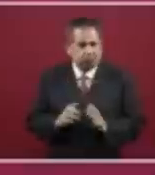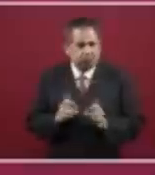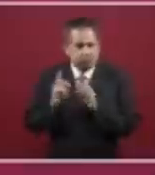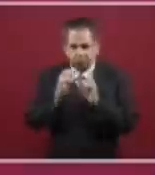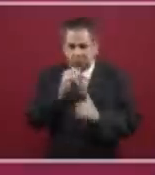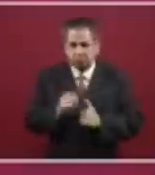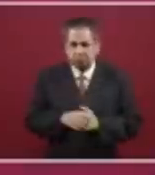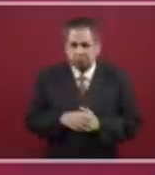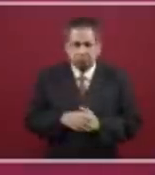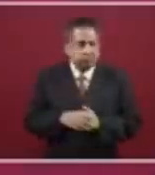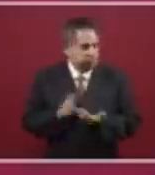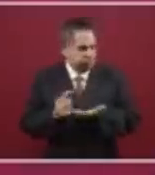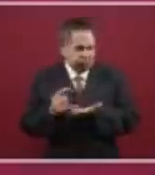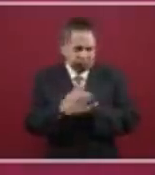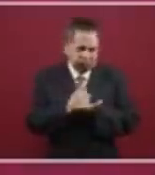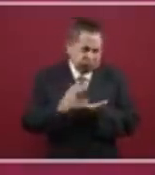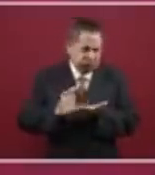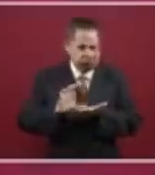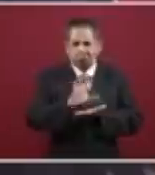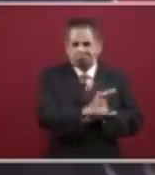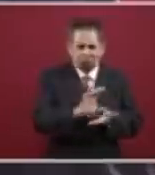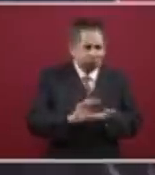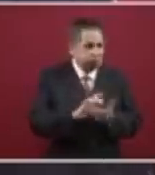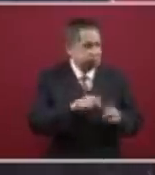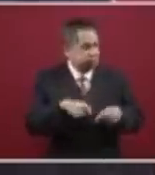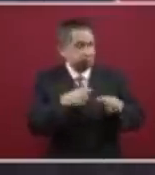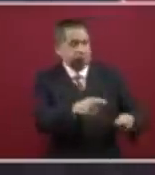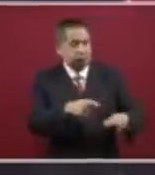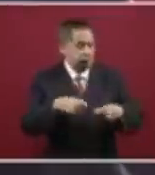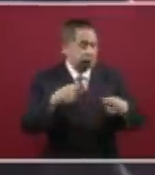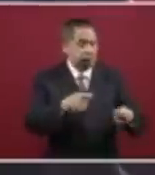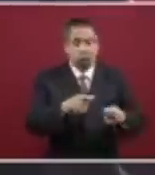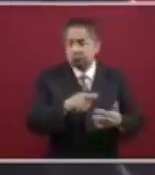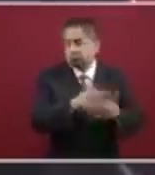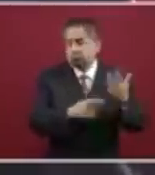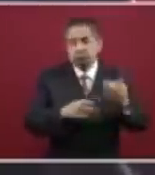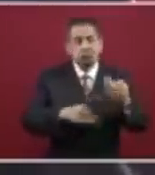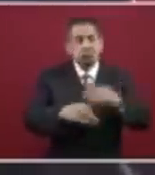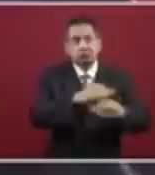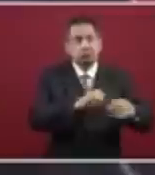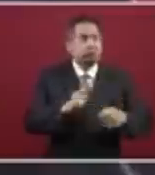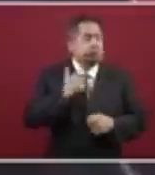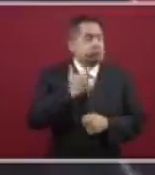eran los que recibían más de todos los expresidentes,